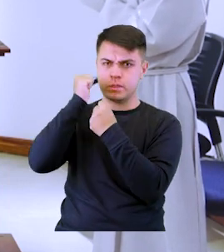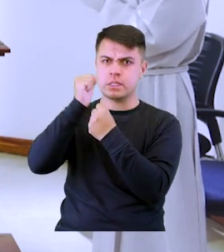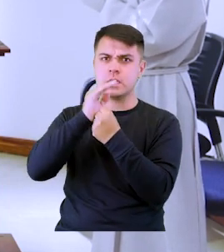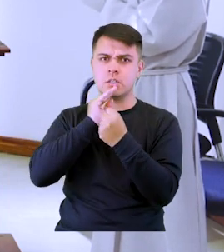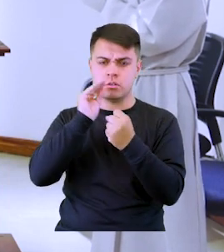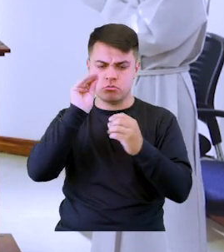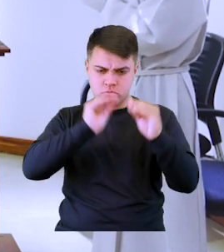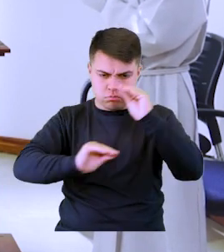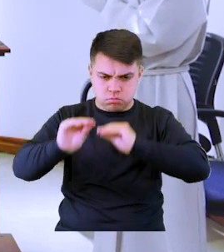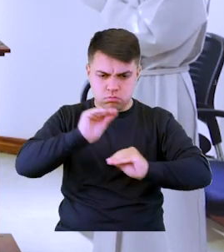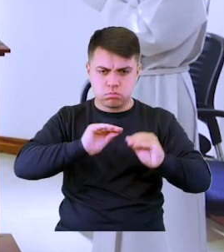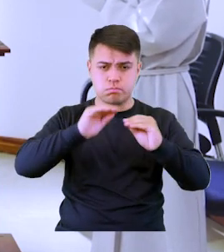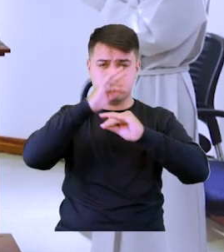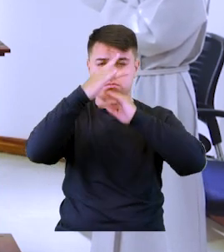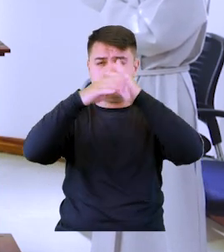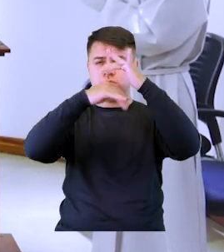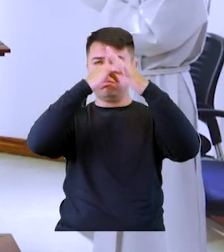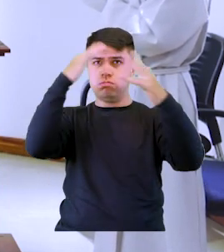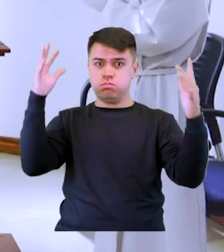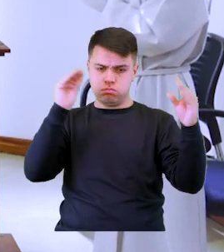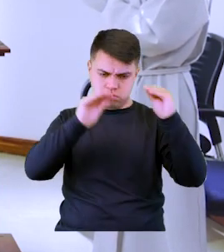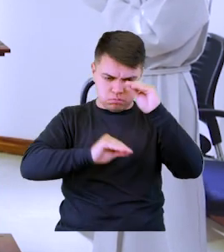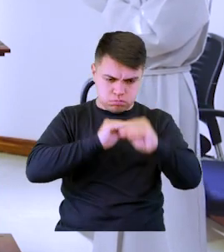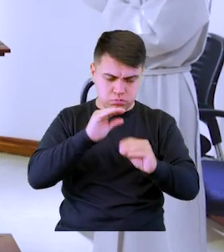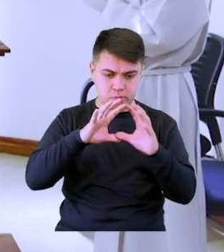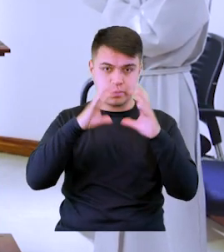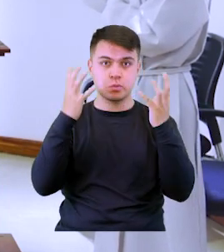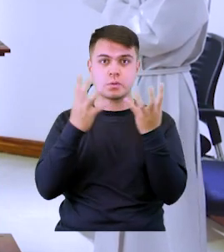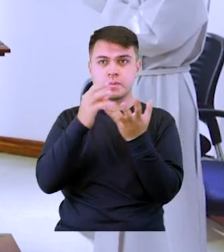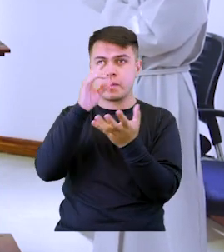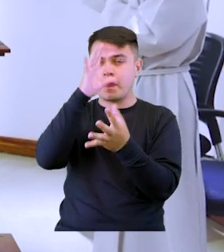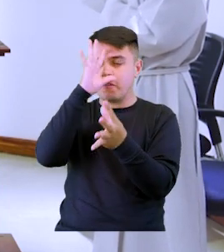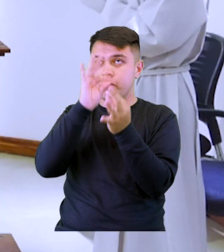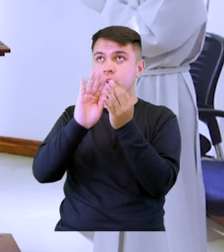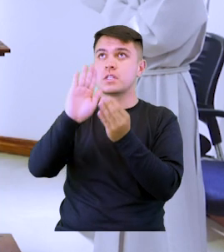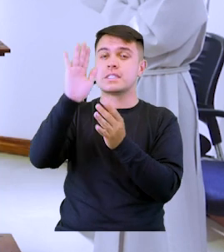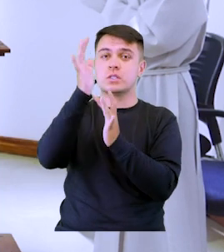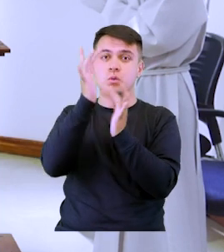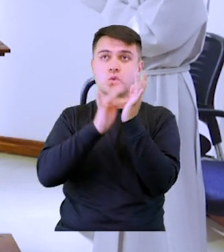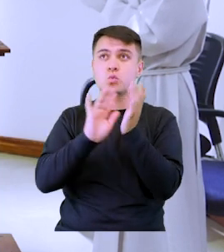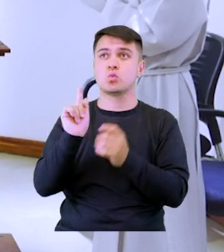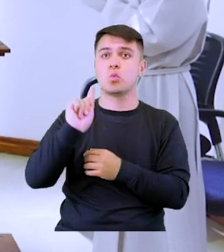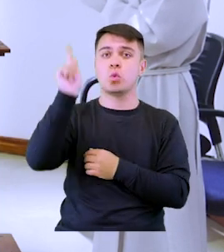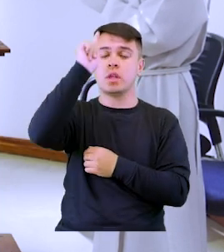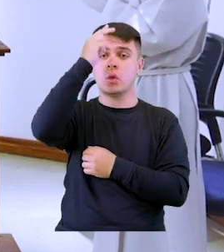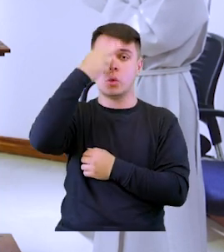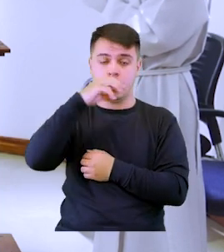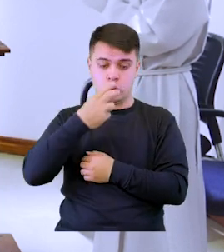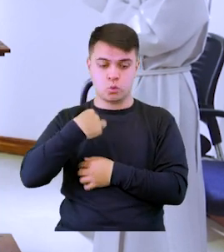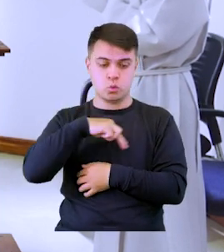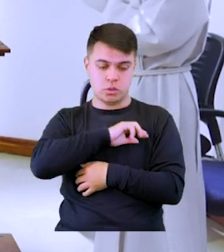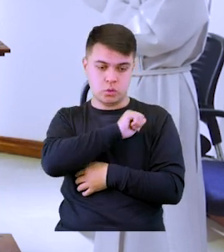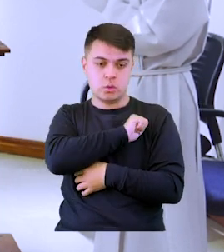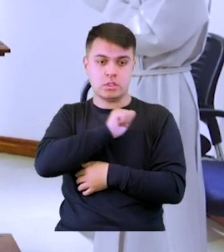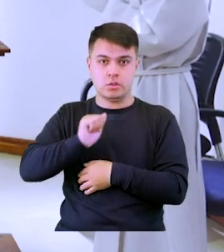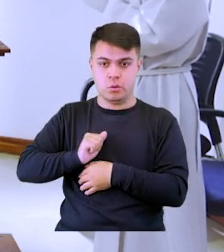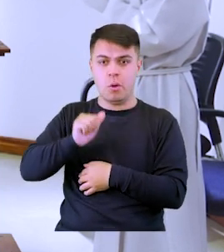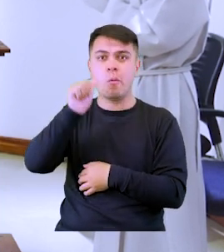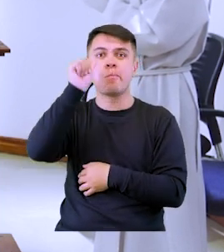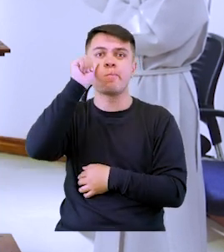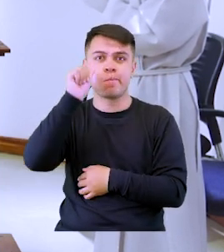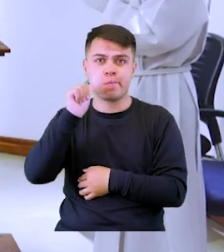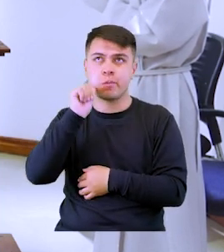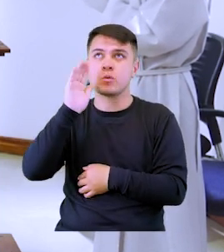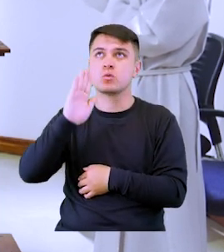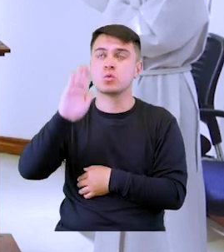del cielo y de la tierra. Creo en Jesucristo, su único Hijo, nuestro Señor, que fue concebido por obra y